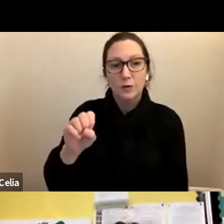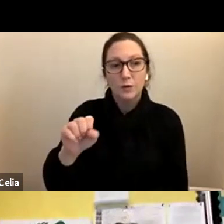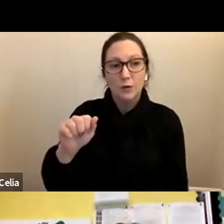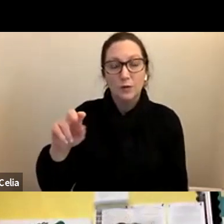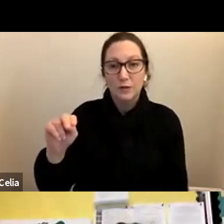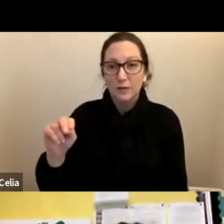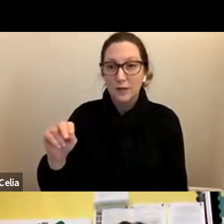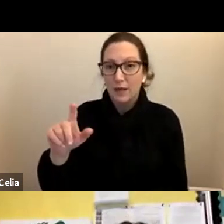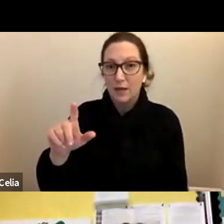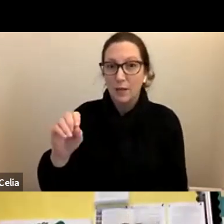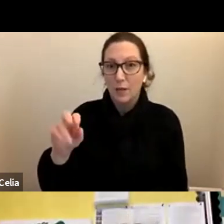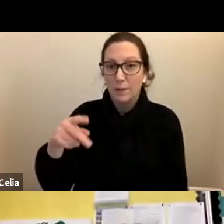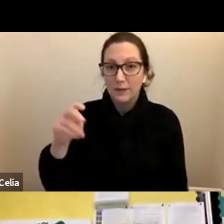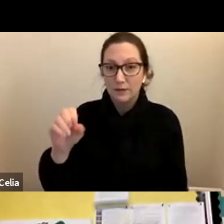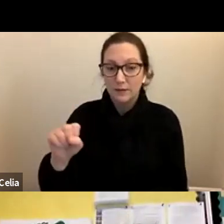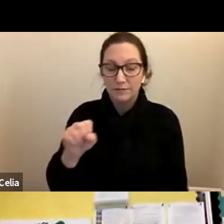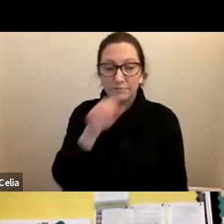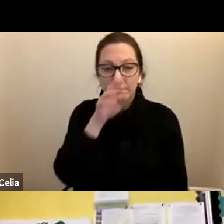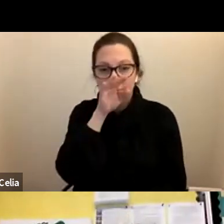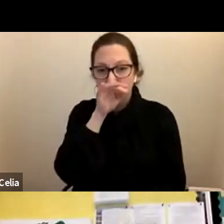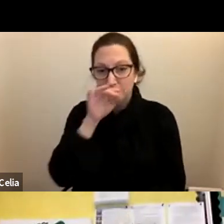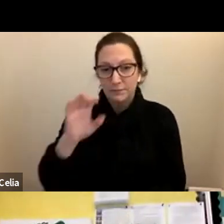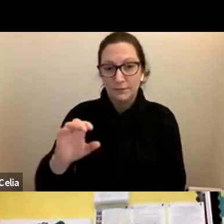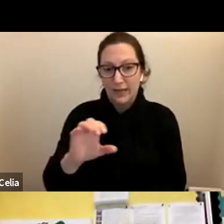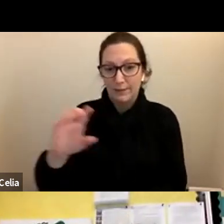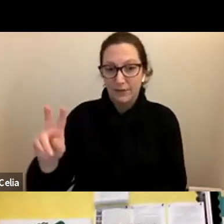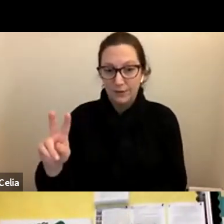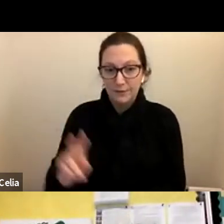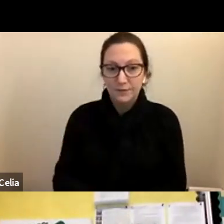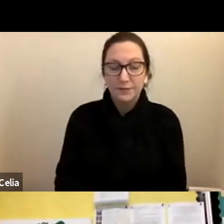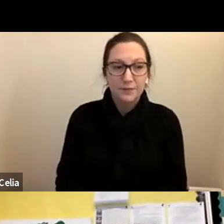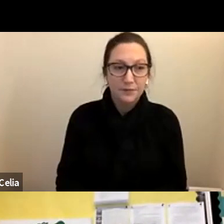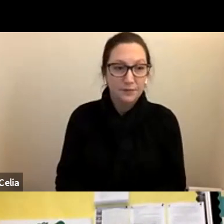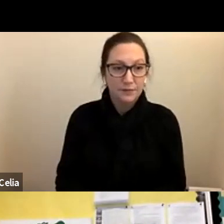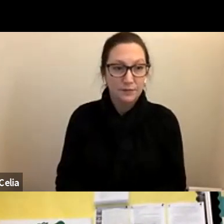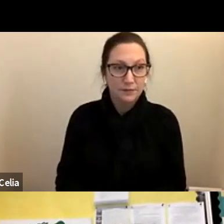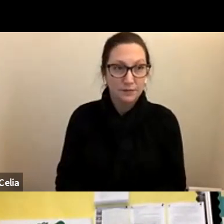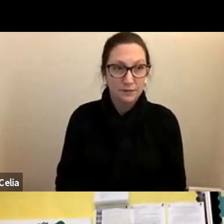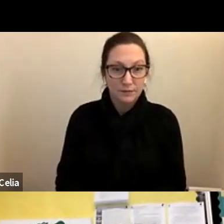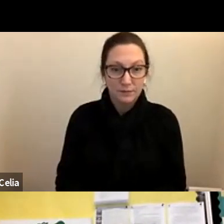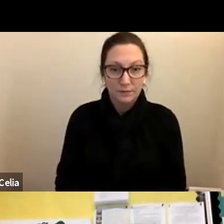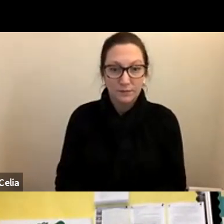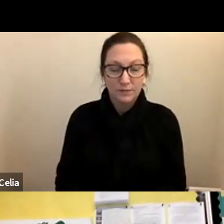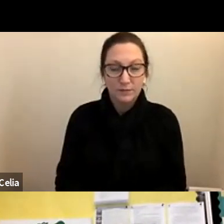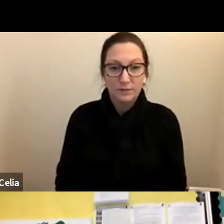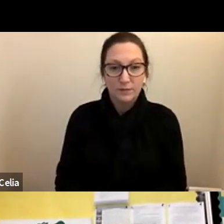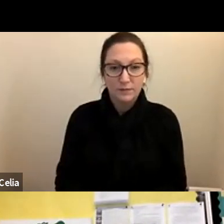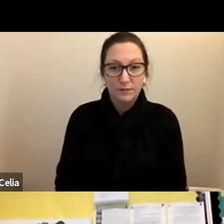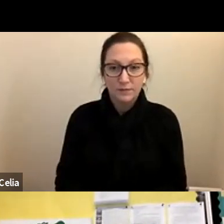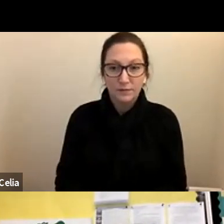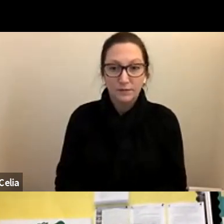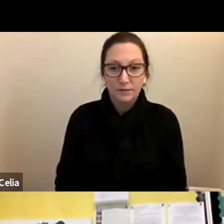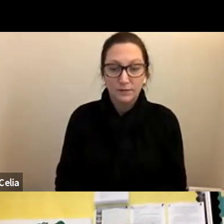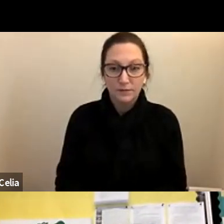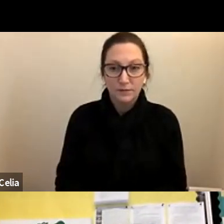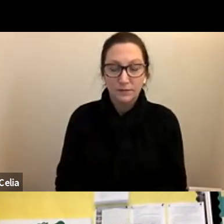tarde, meu nome é Josiane, se bem ser meus intérpretes simultâneos para que reunião ali. Para ter acesso à interpretação, clica no ícone de globo